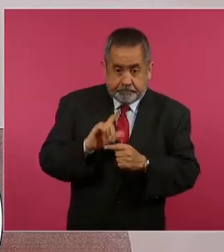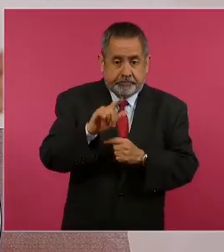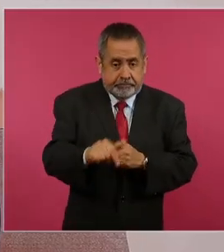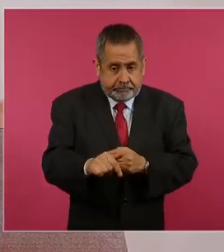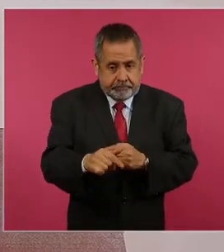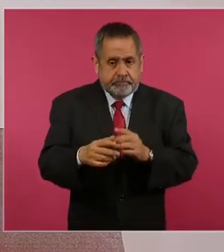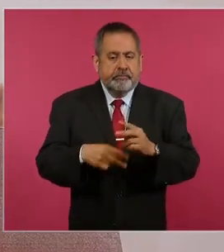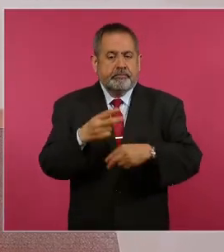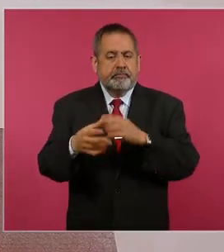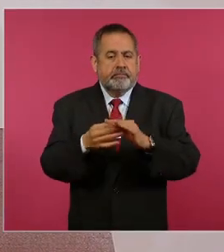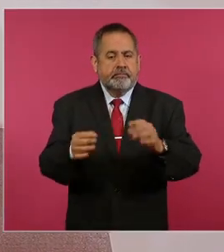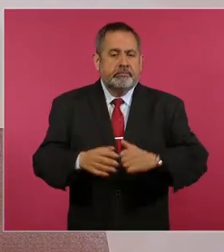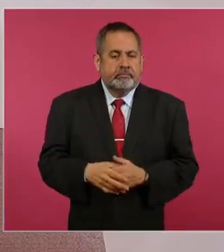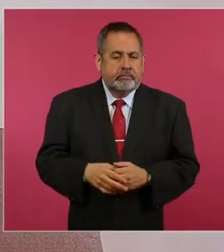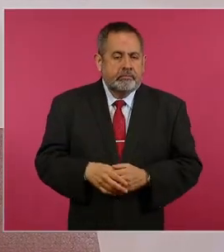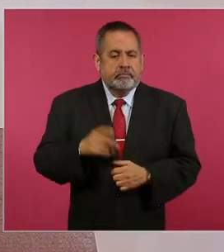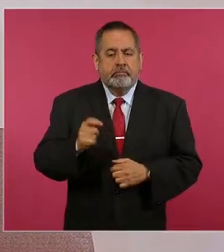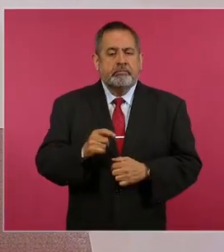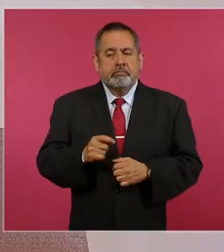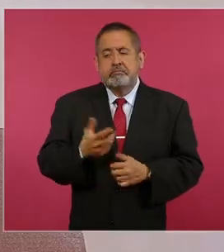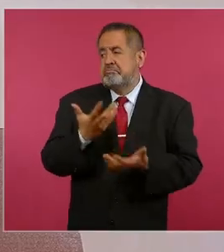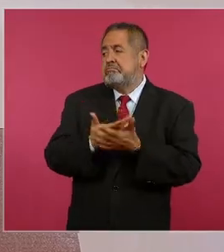Esto no quiere decir que no estemos trabajando,